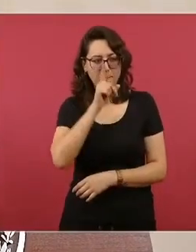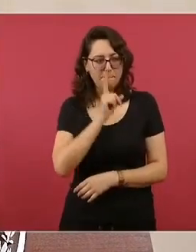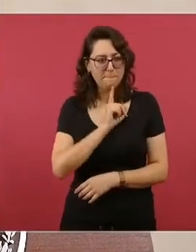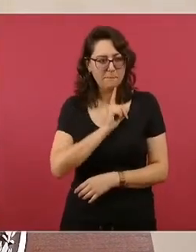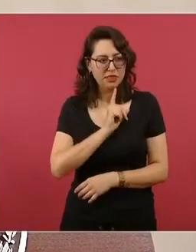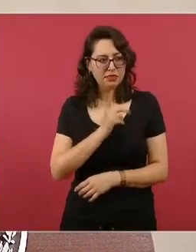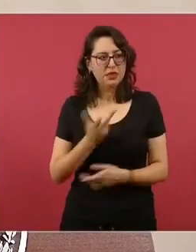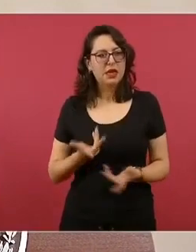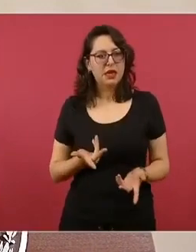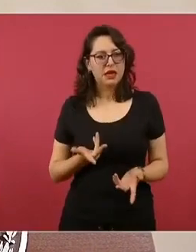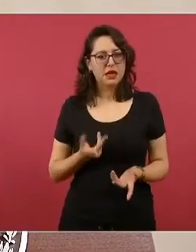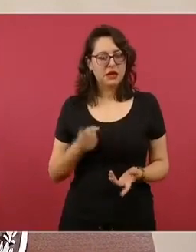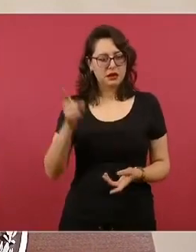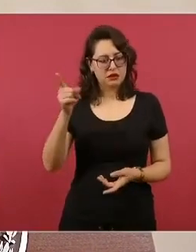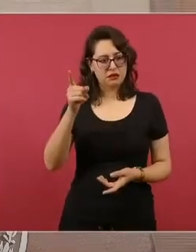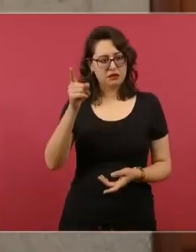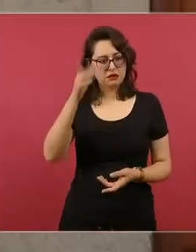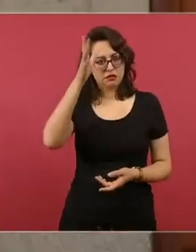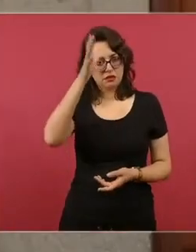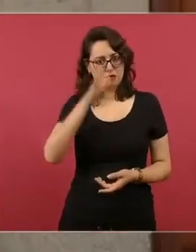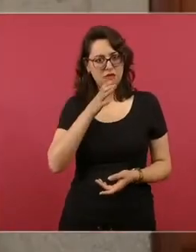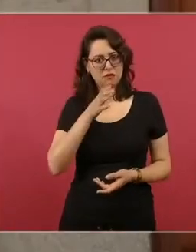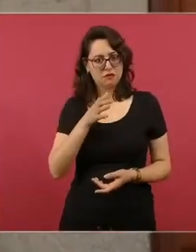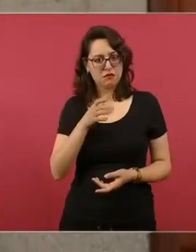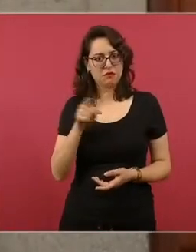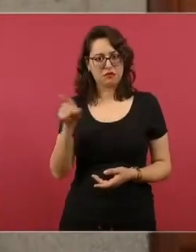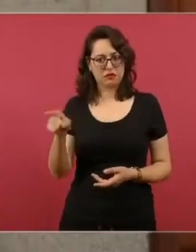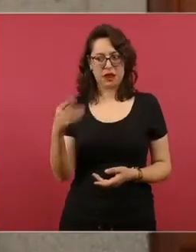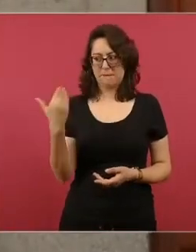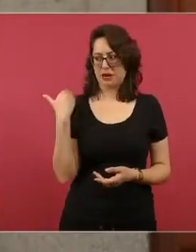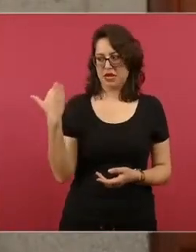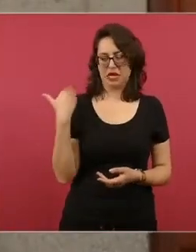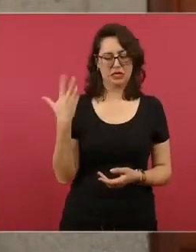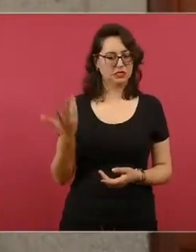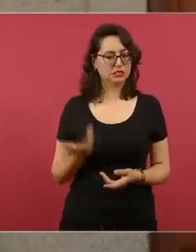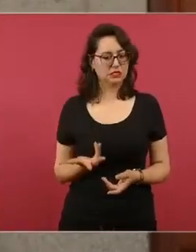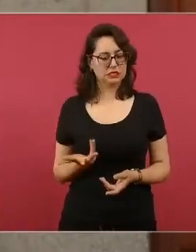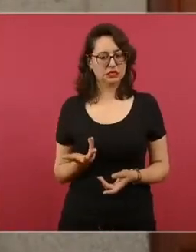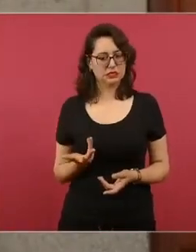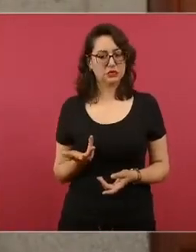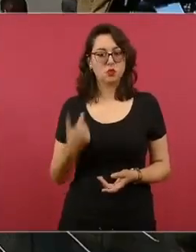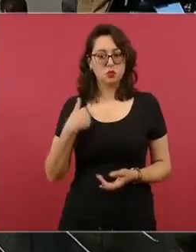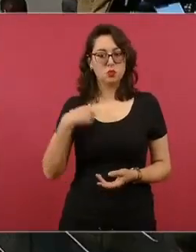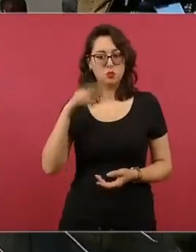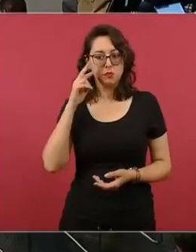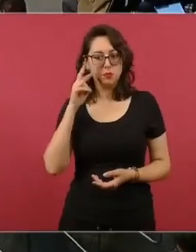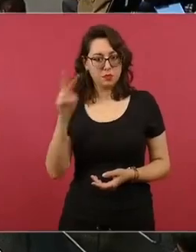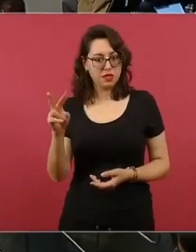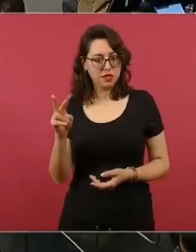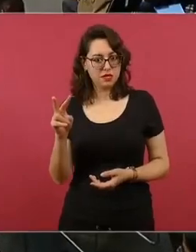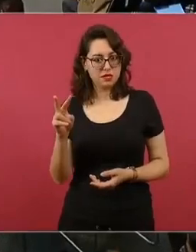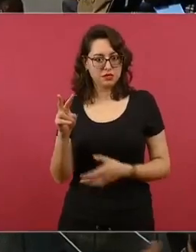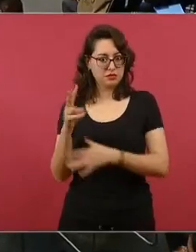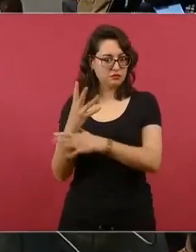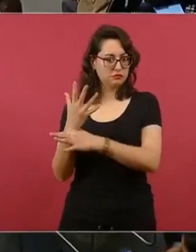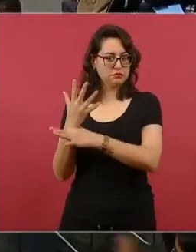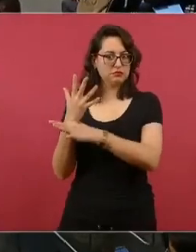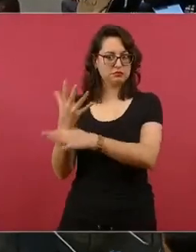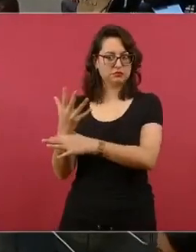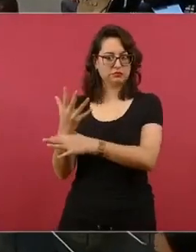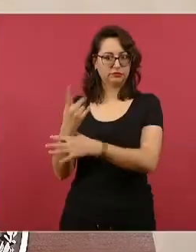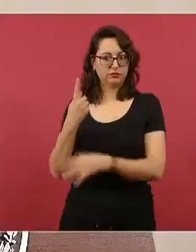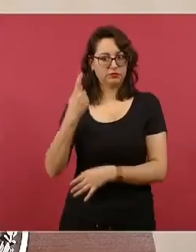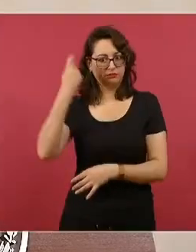del candidato de Coahuila. Casi al cierre de campaña, yo vi que se